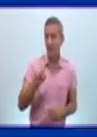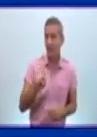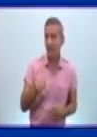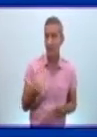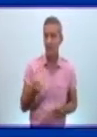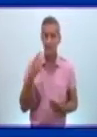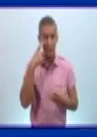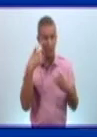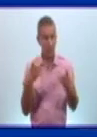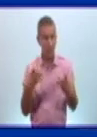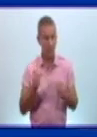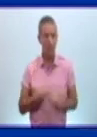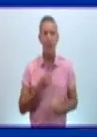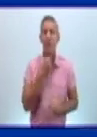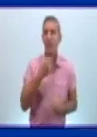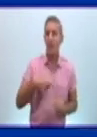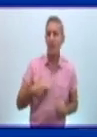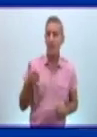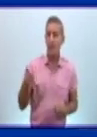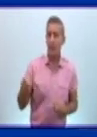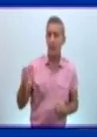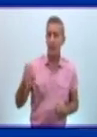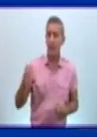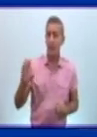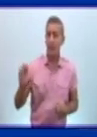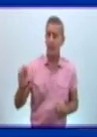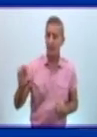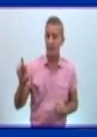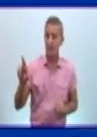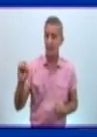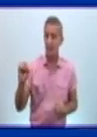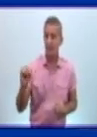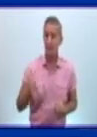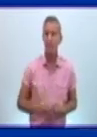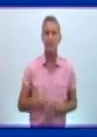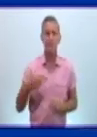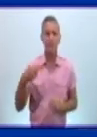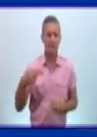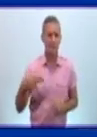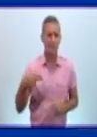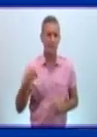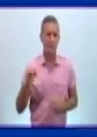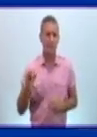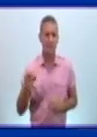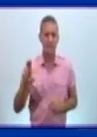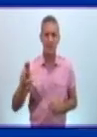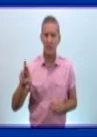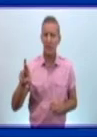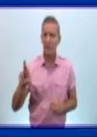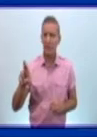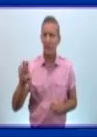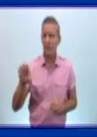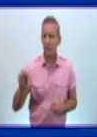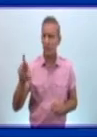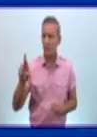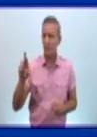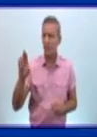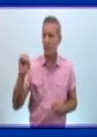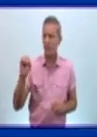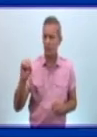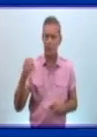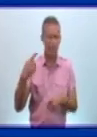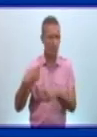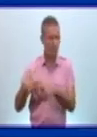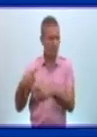el acero está constituido por hierro, cromo, níquel, manganeso, carbono y